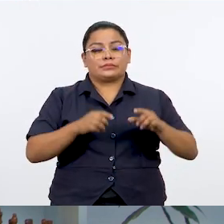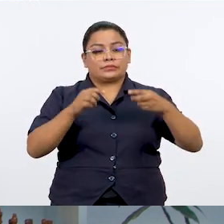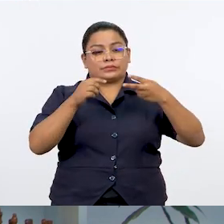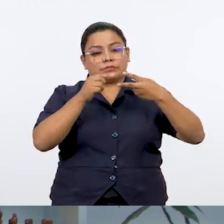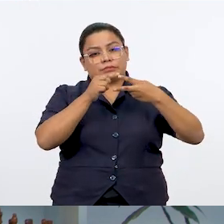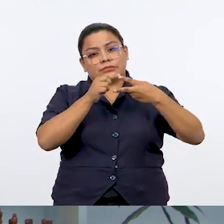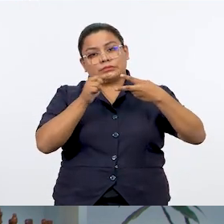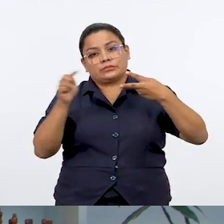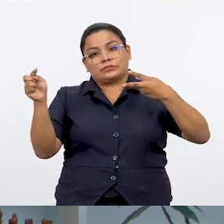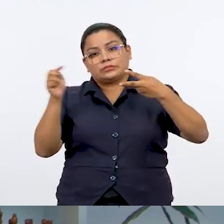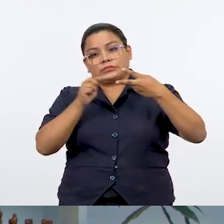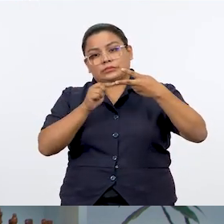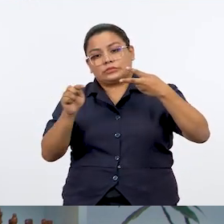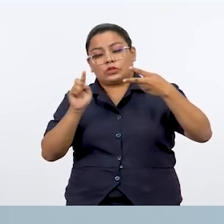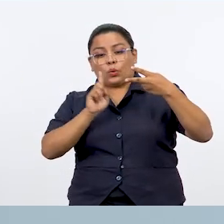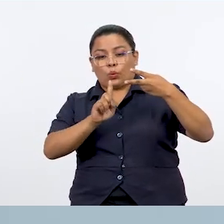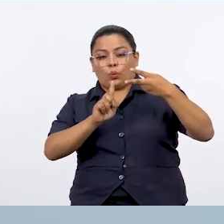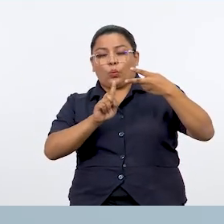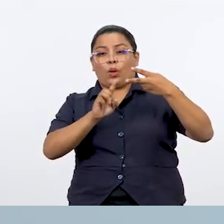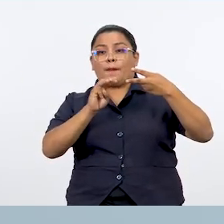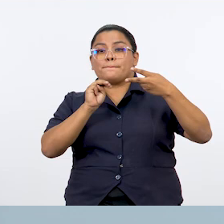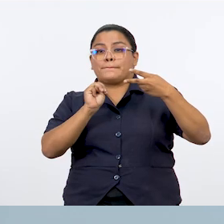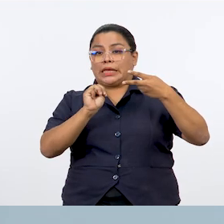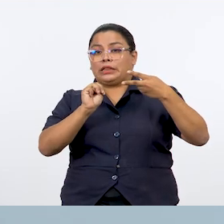decir que para 1 metro,